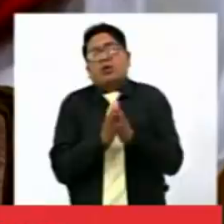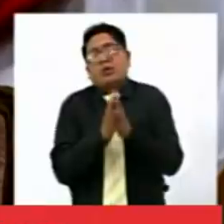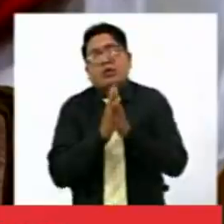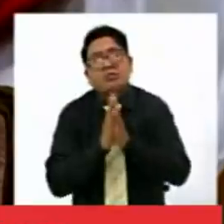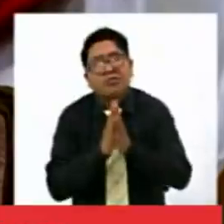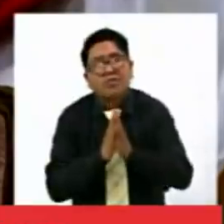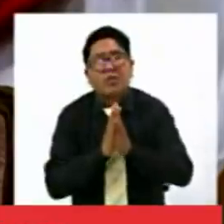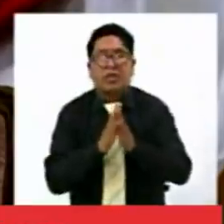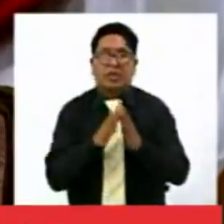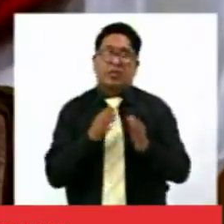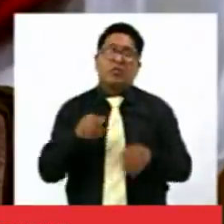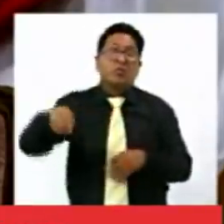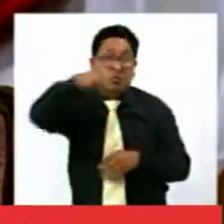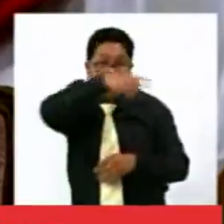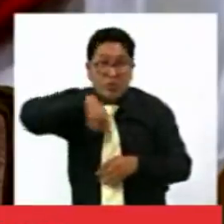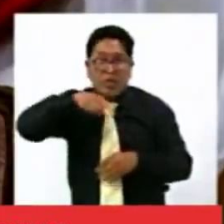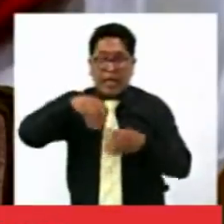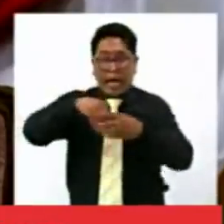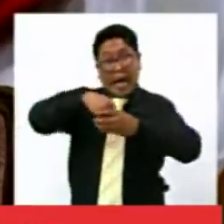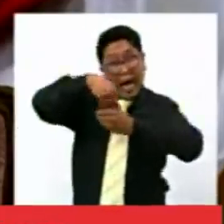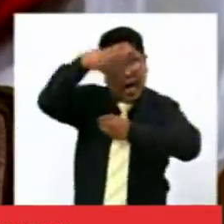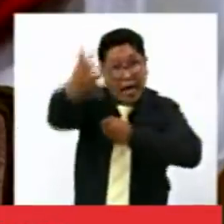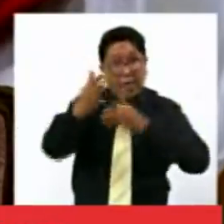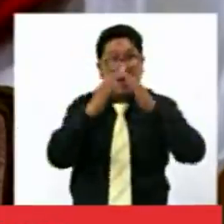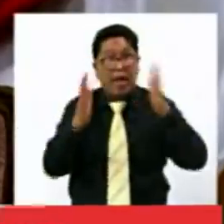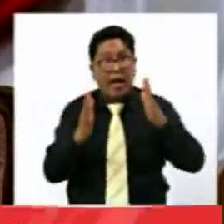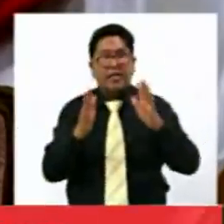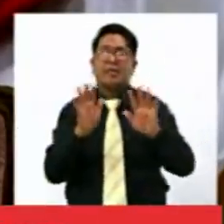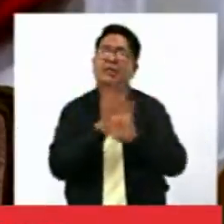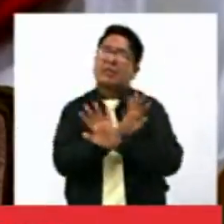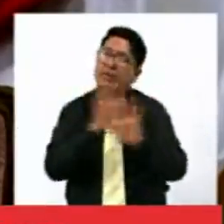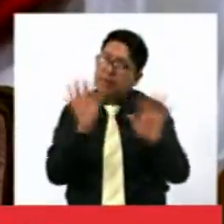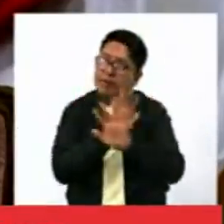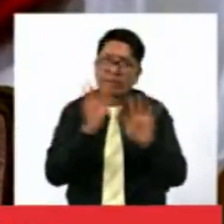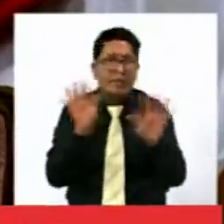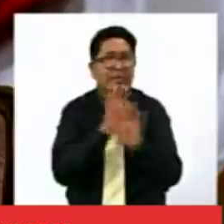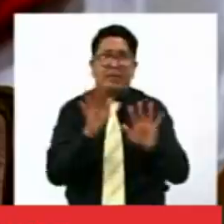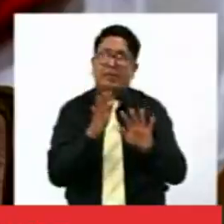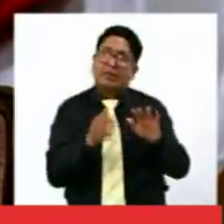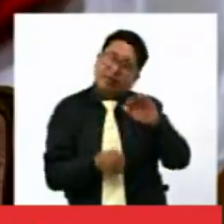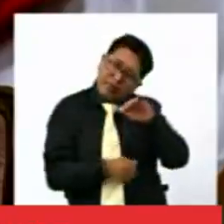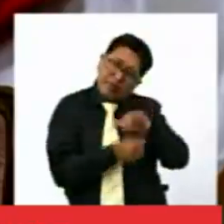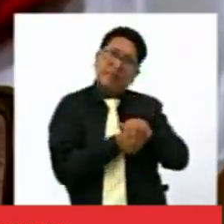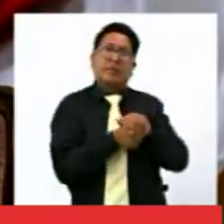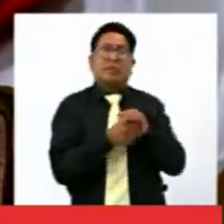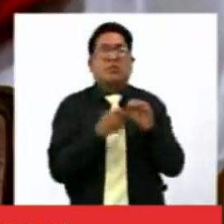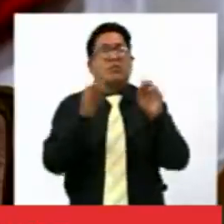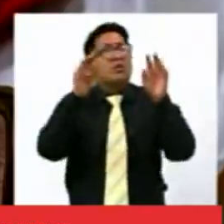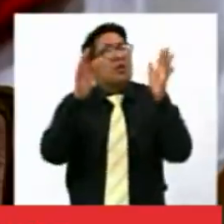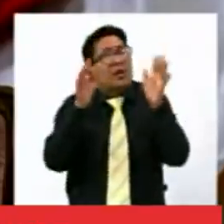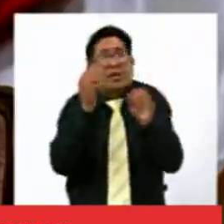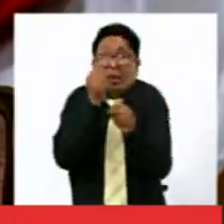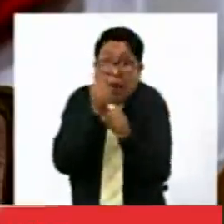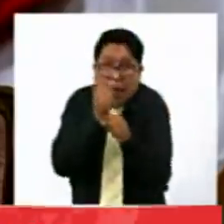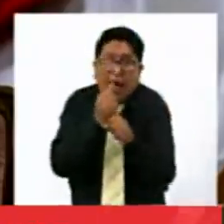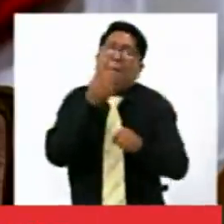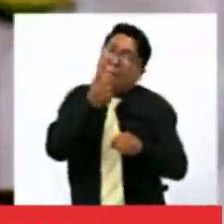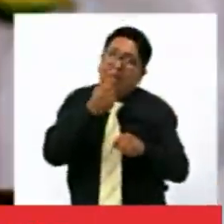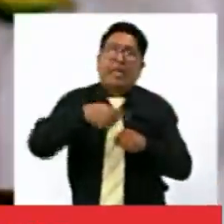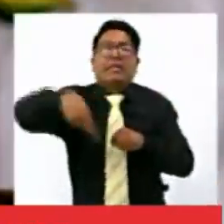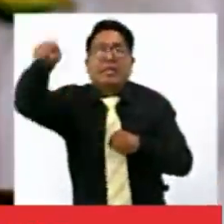lo menos posible de sus casas sólo salgan para trabajar y luego vuelvan a sus casas para estar con la familia